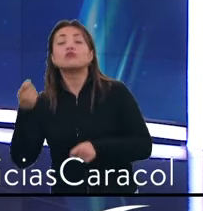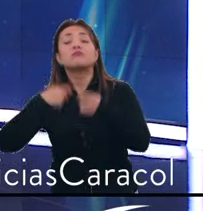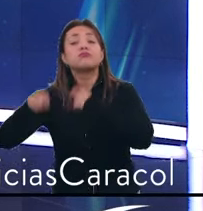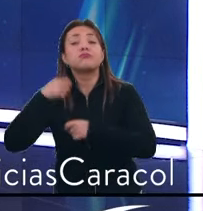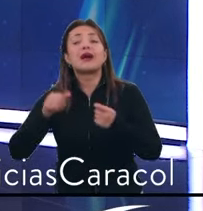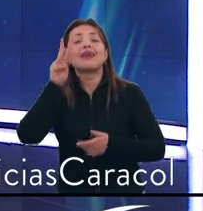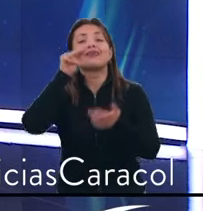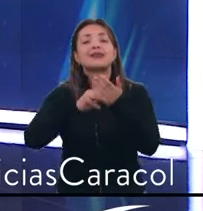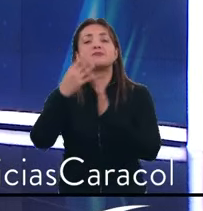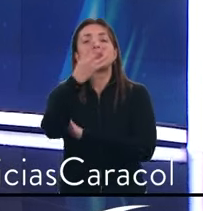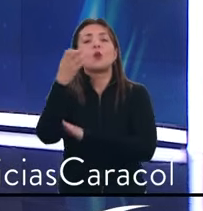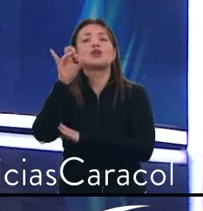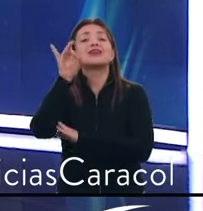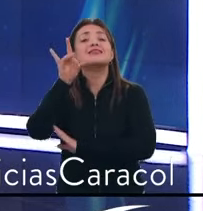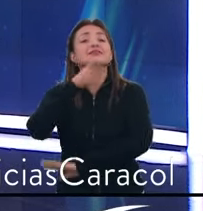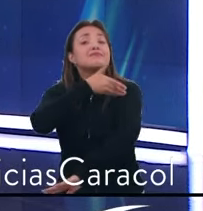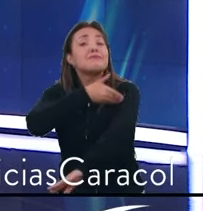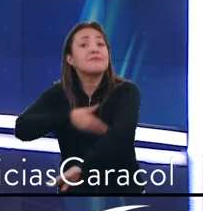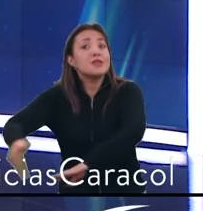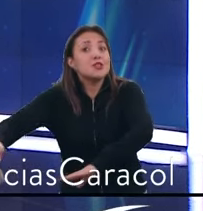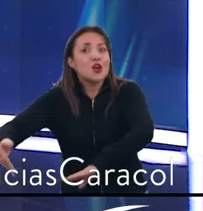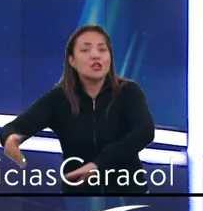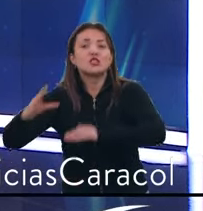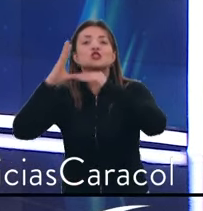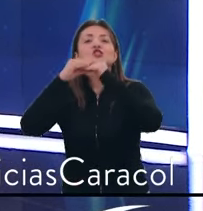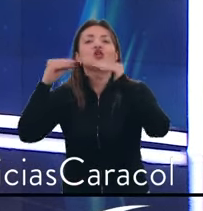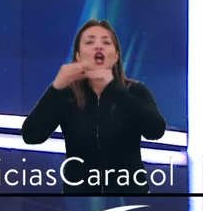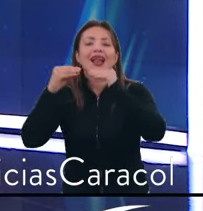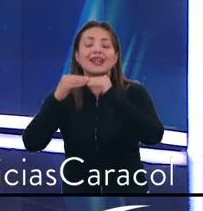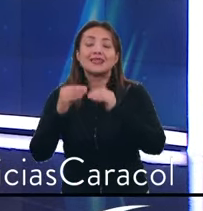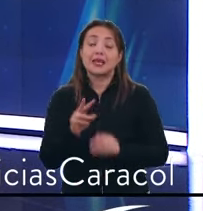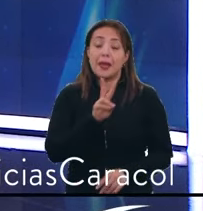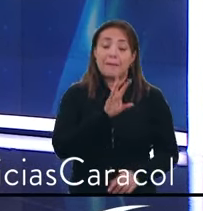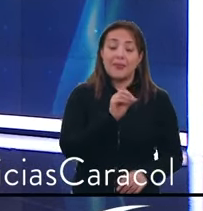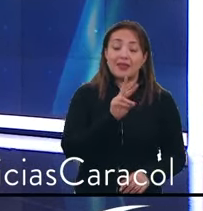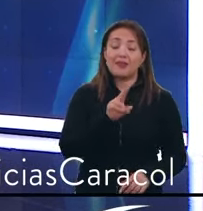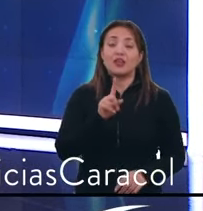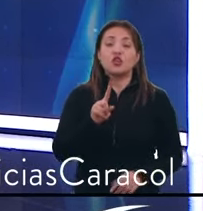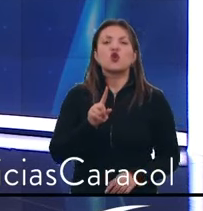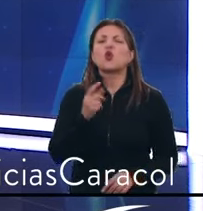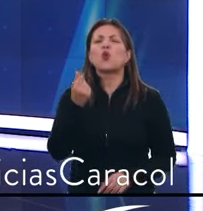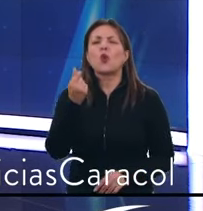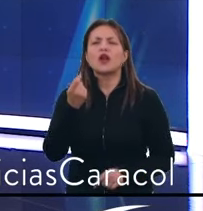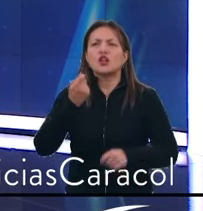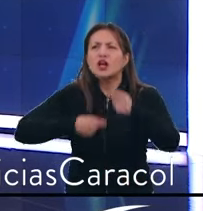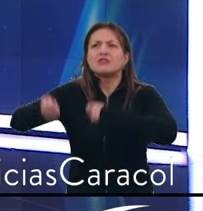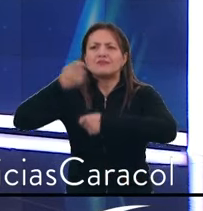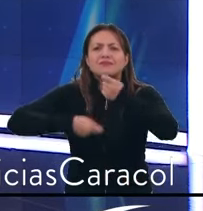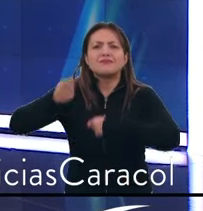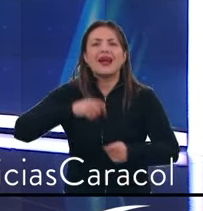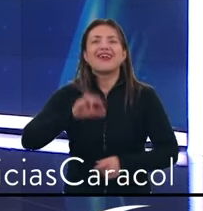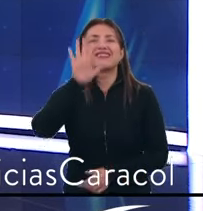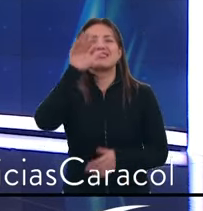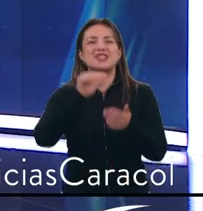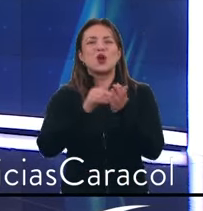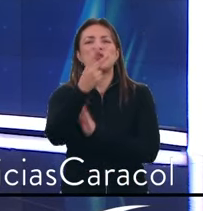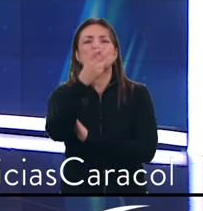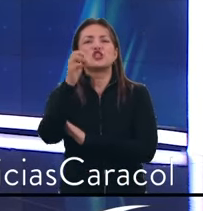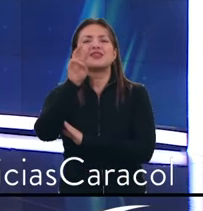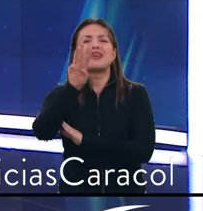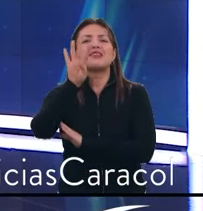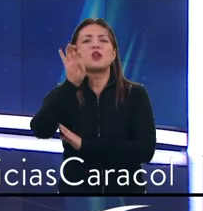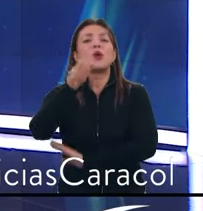millones de dólares, mientras que en el 2021 llegamos a 5.239 millones